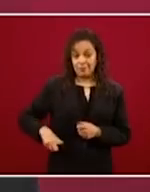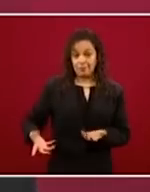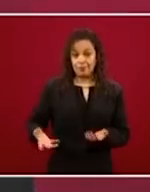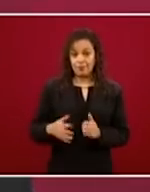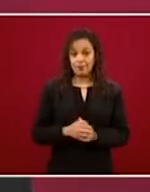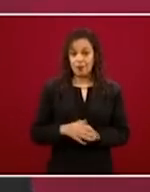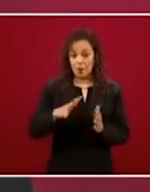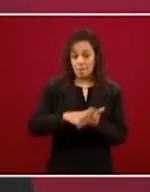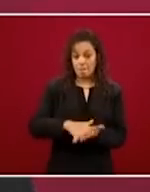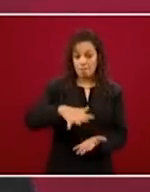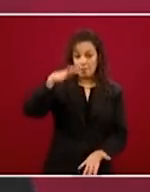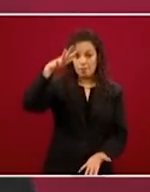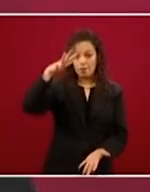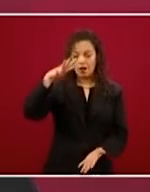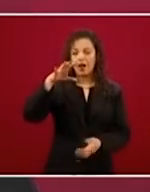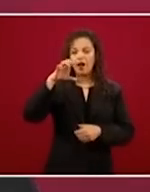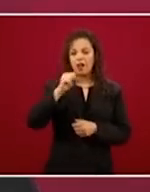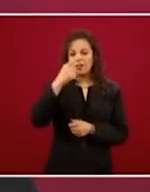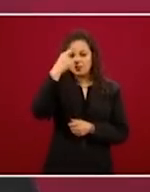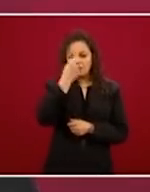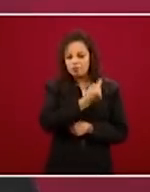es para niñas